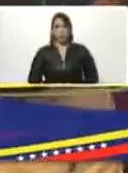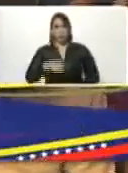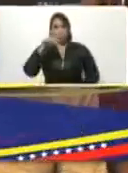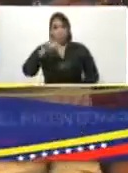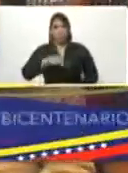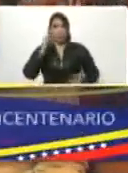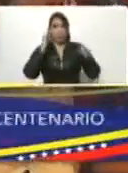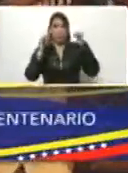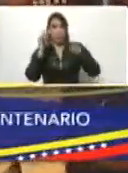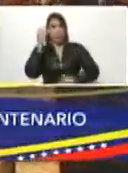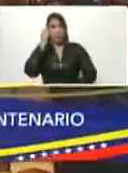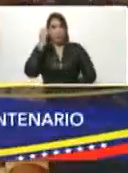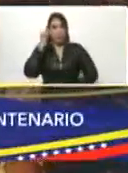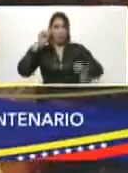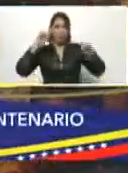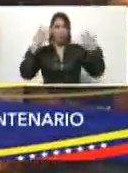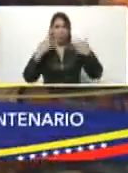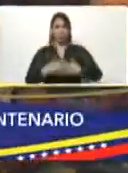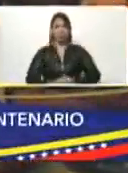celebra un día de gloria.